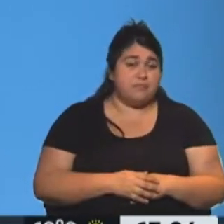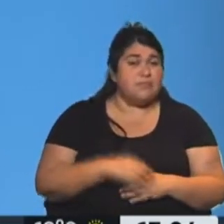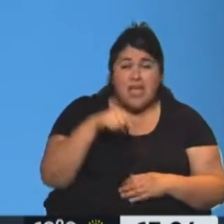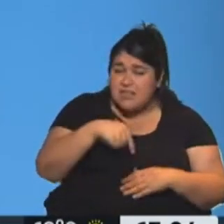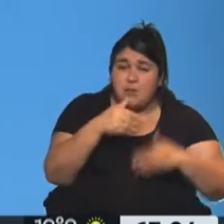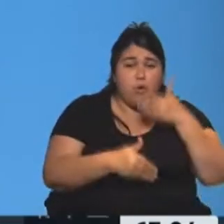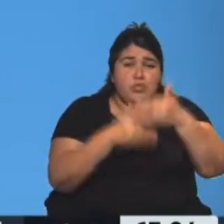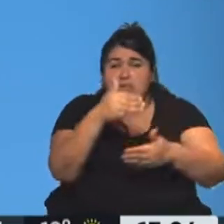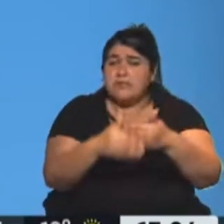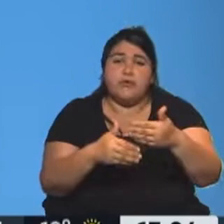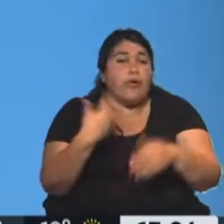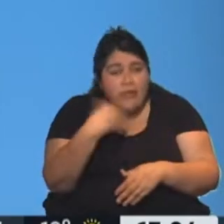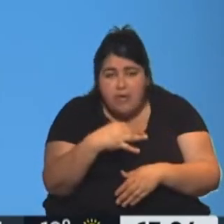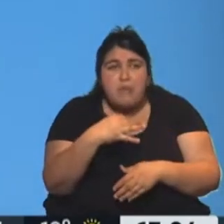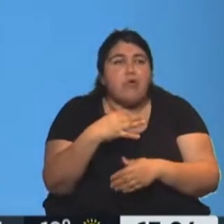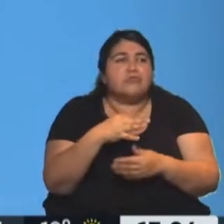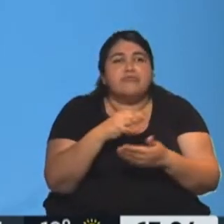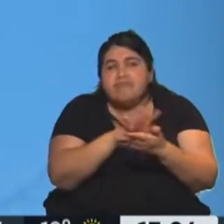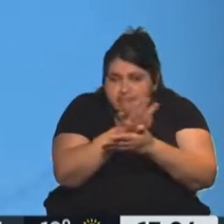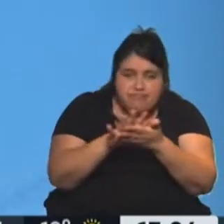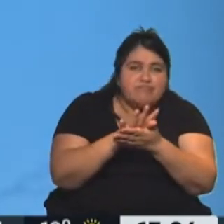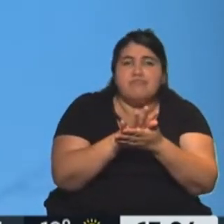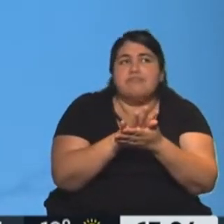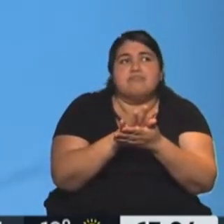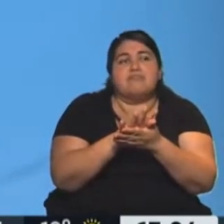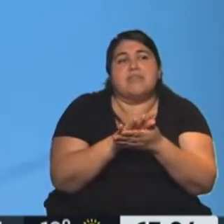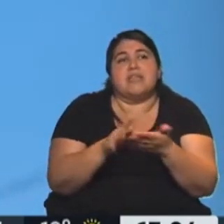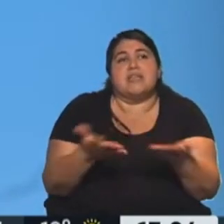en algún punto, de depuración, ¿no? De algunos